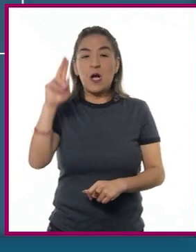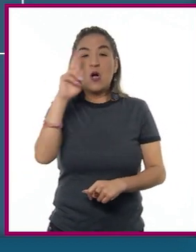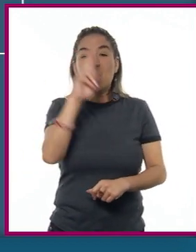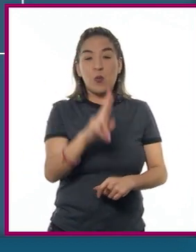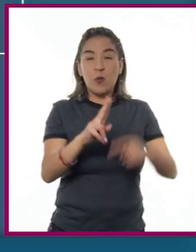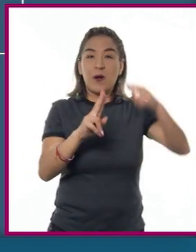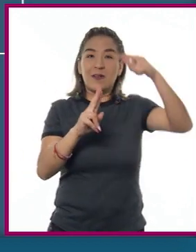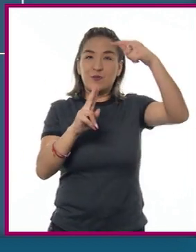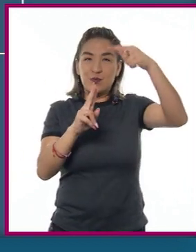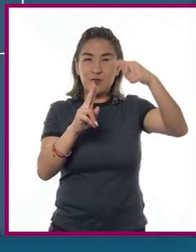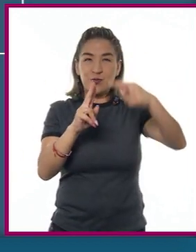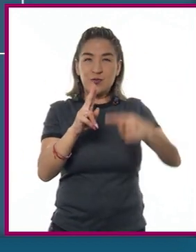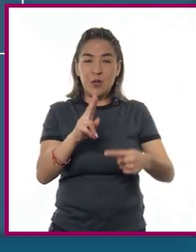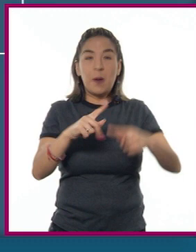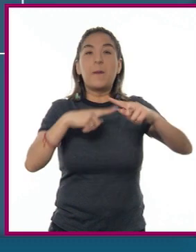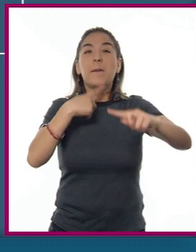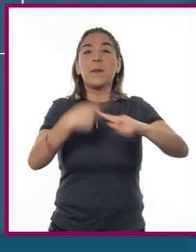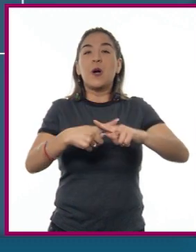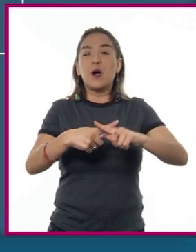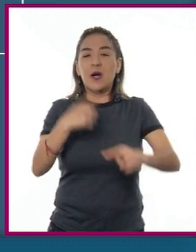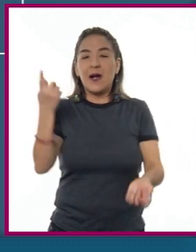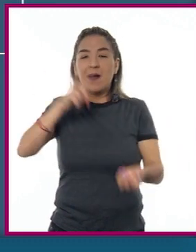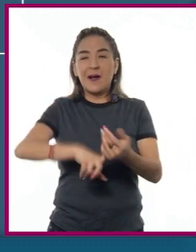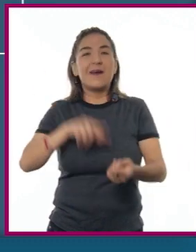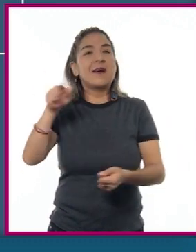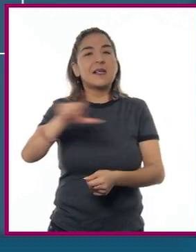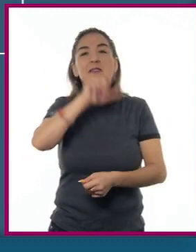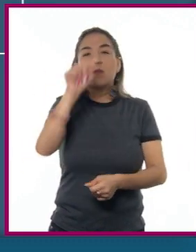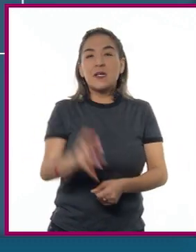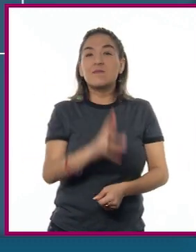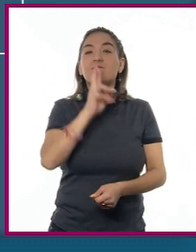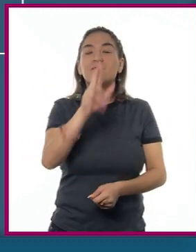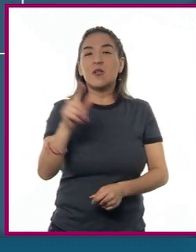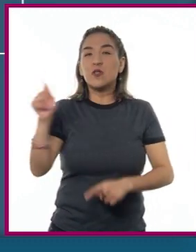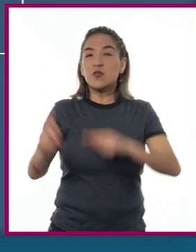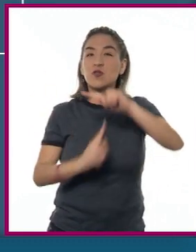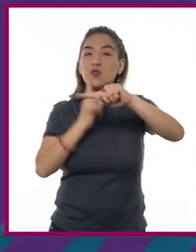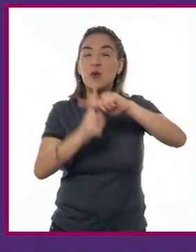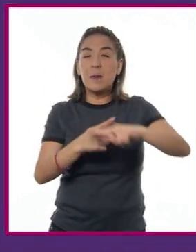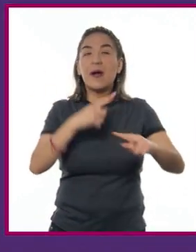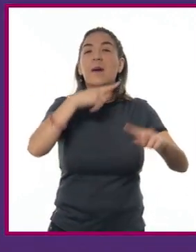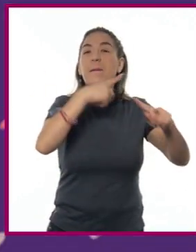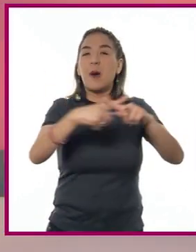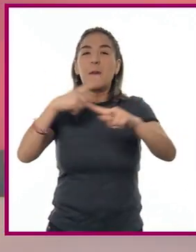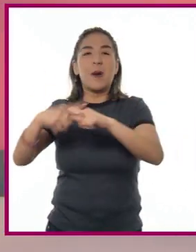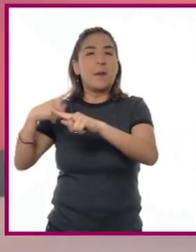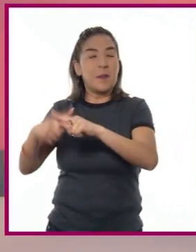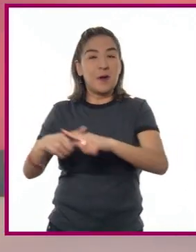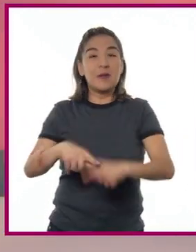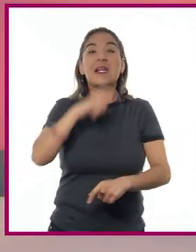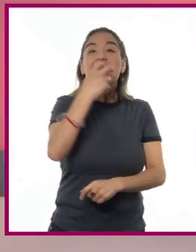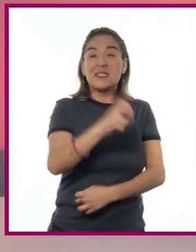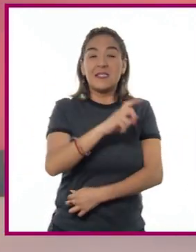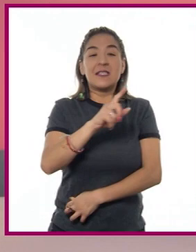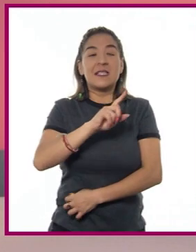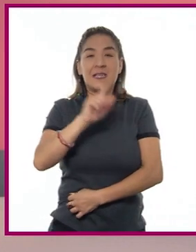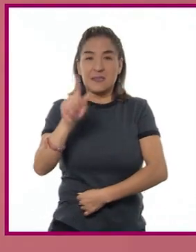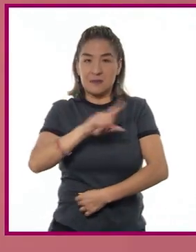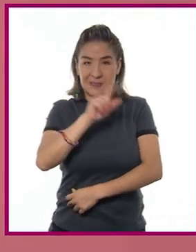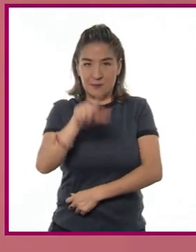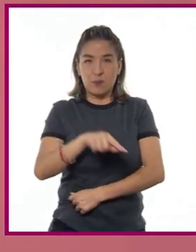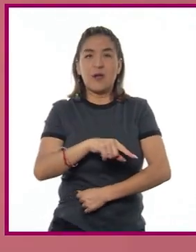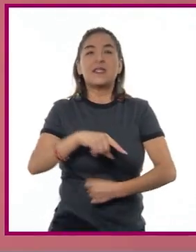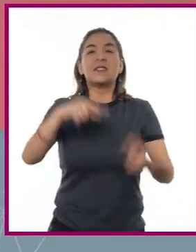cada isótopo por la abundancia que presenta y hacer la suma de estas 4 multiplicaciones. Después dividir entre 4